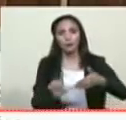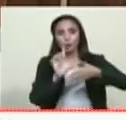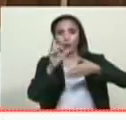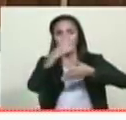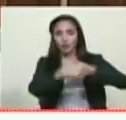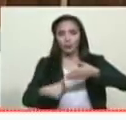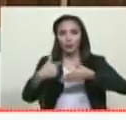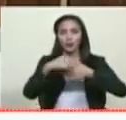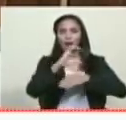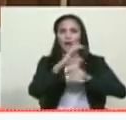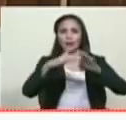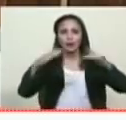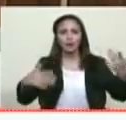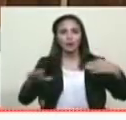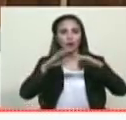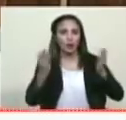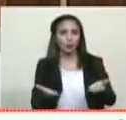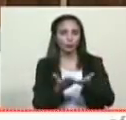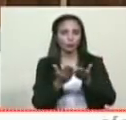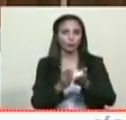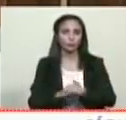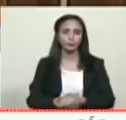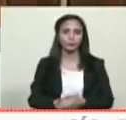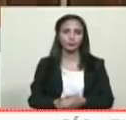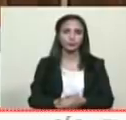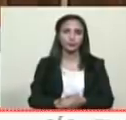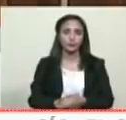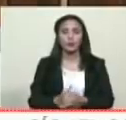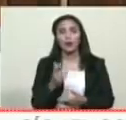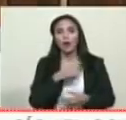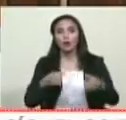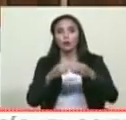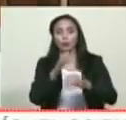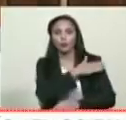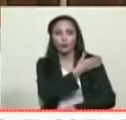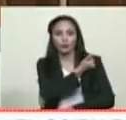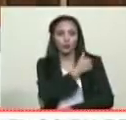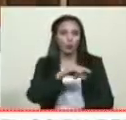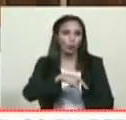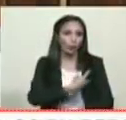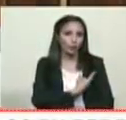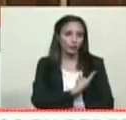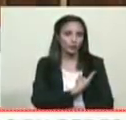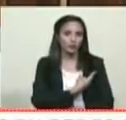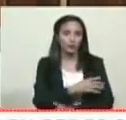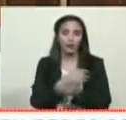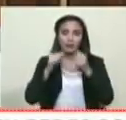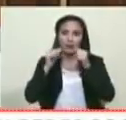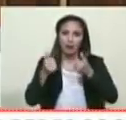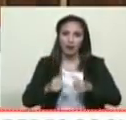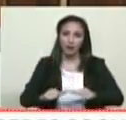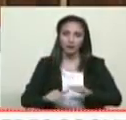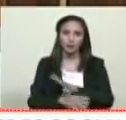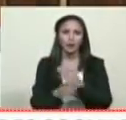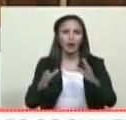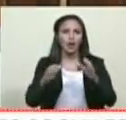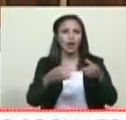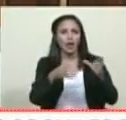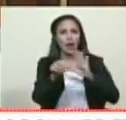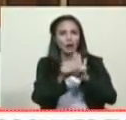el Caribe y el mundo, considerando que el Consejo Directivo de la Universidad Nacional Experimental de las Artes, mediante